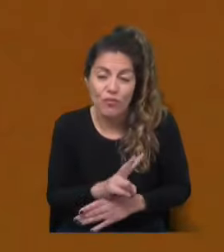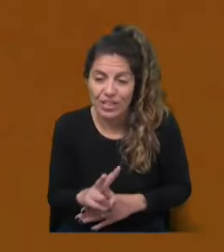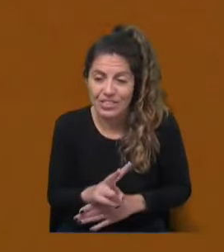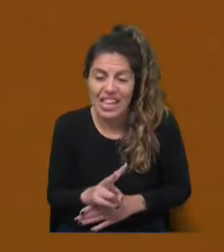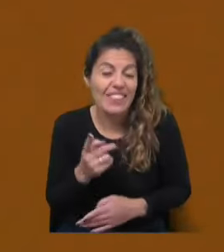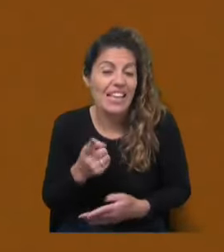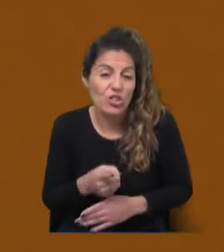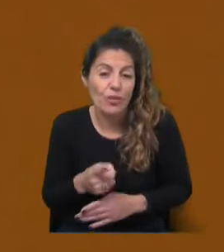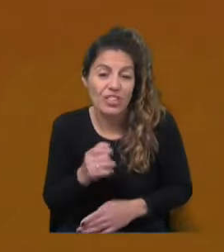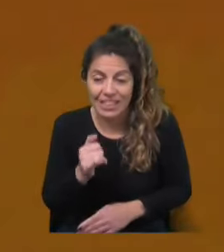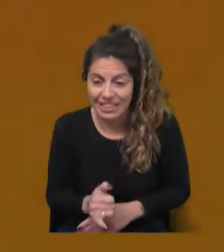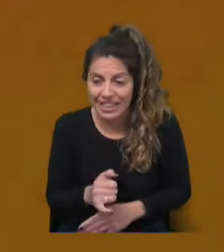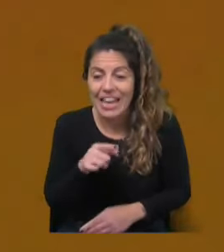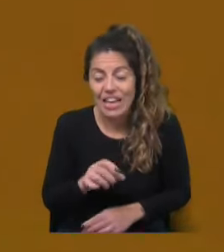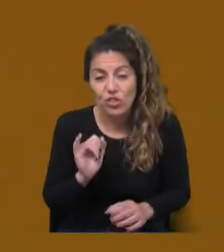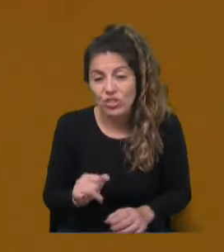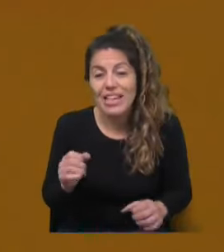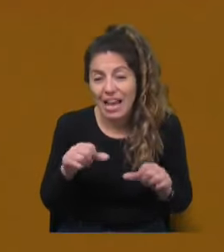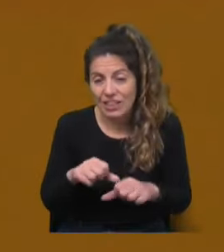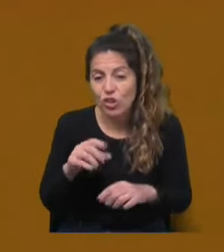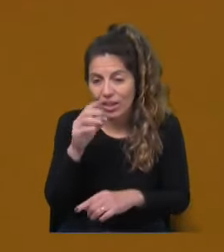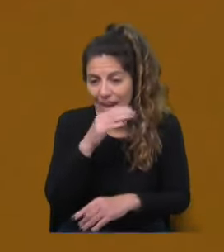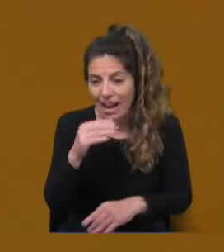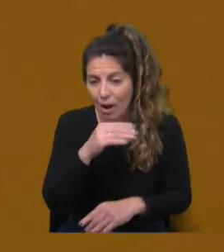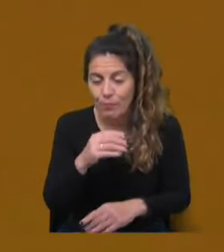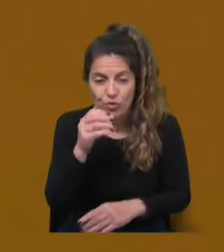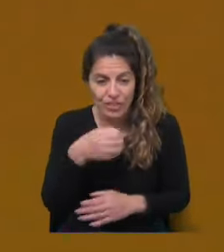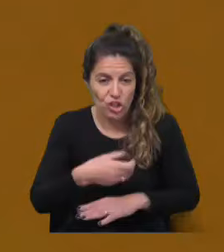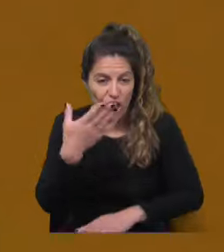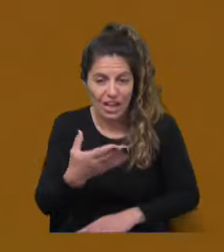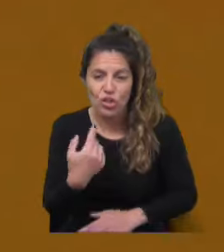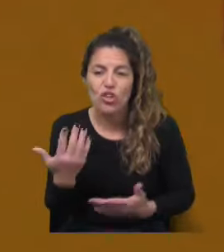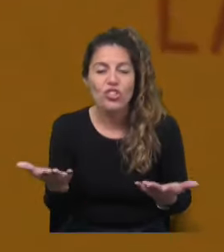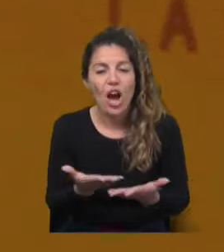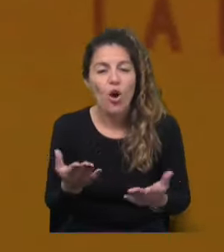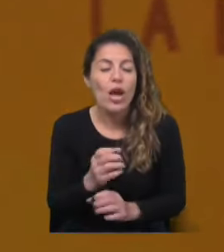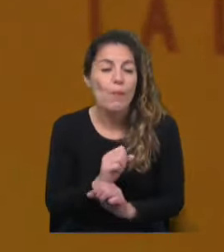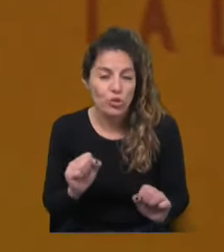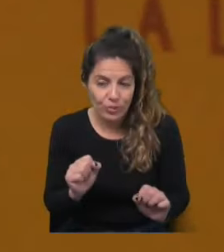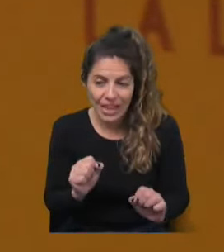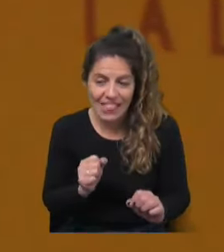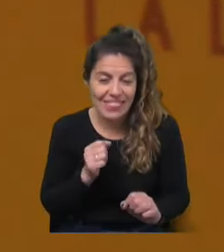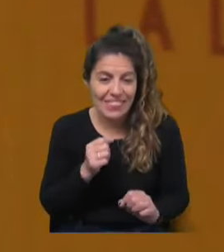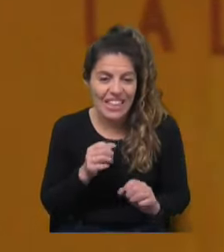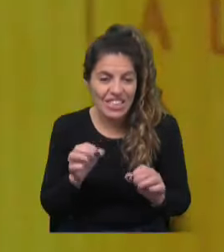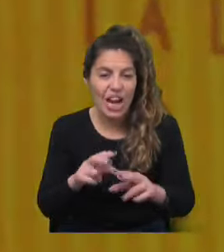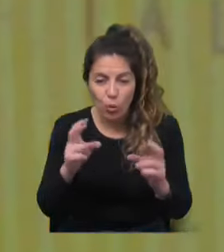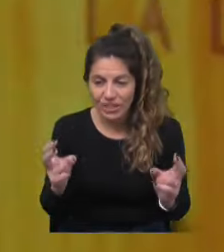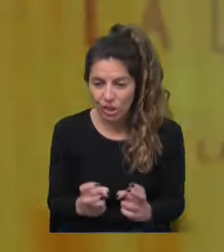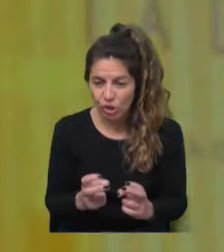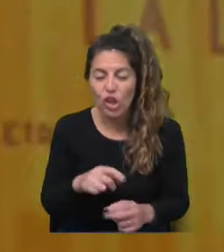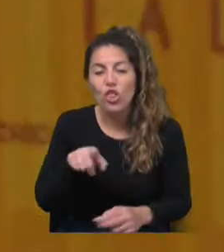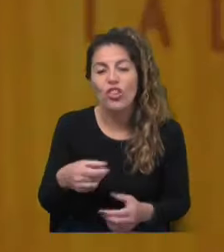las obligaciones que tienen. Y eso ha pasado en la caja profesional. Nosotros ahora tuvimos la posibilidad de ir a fondo y llegamos a un diagnóstico en